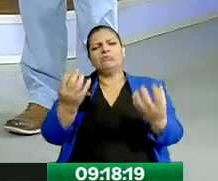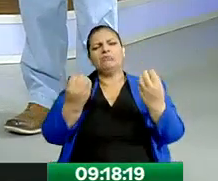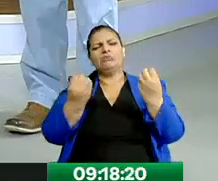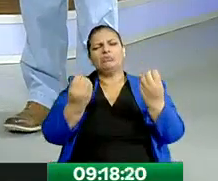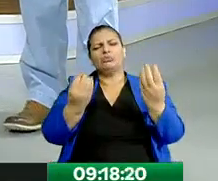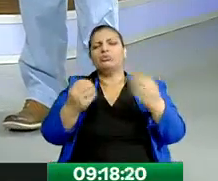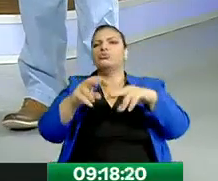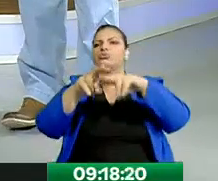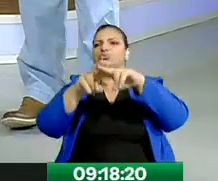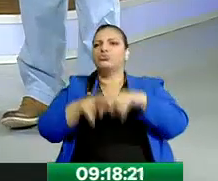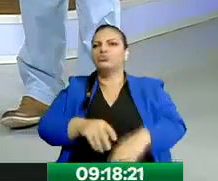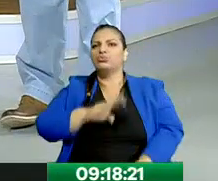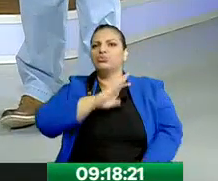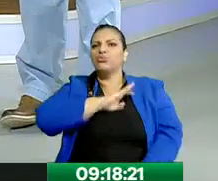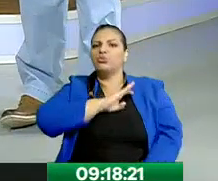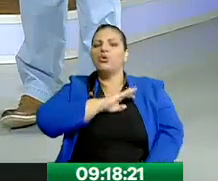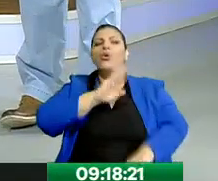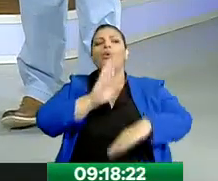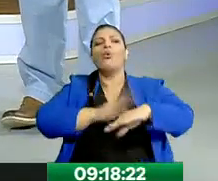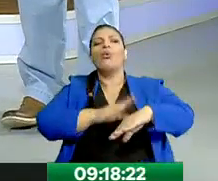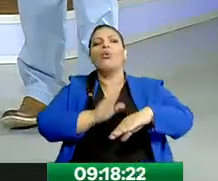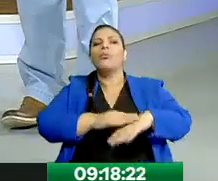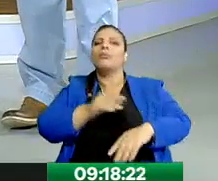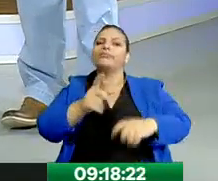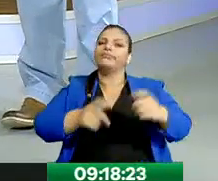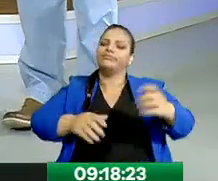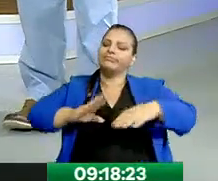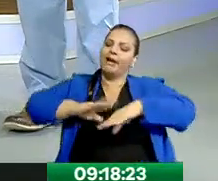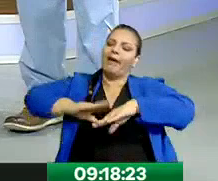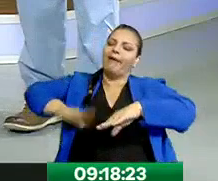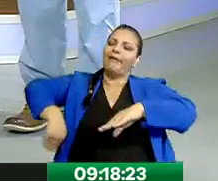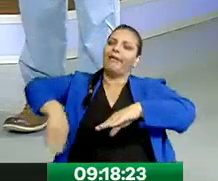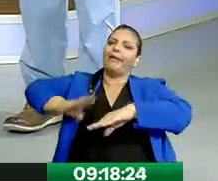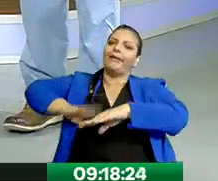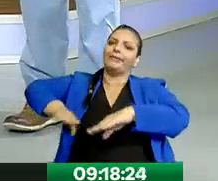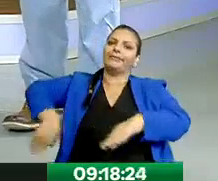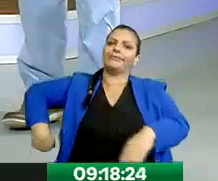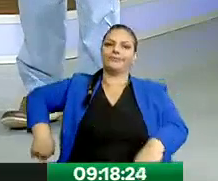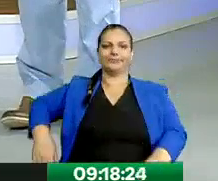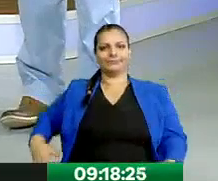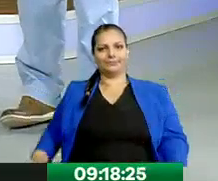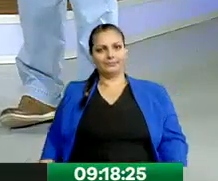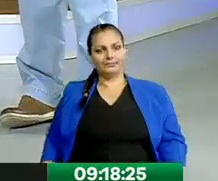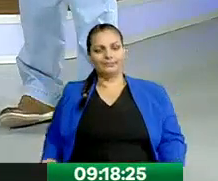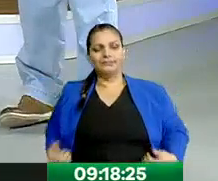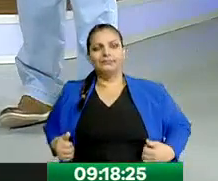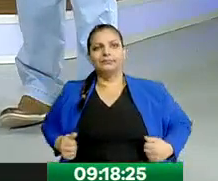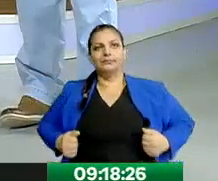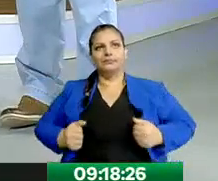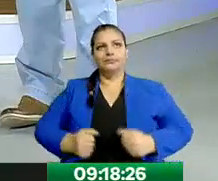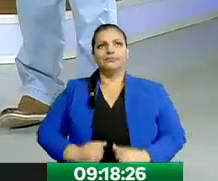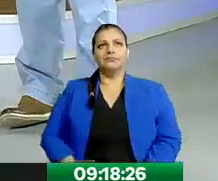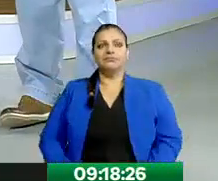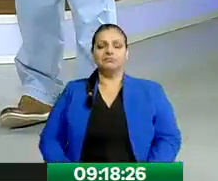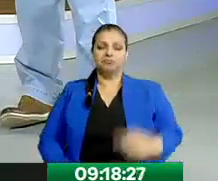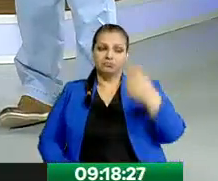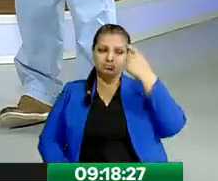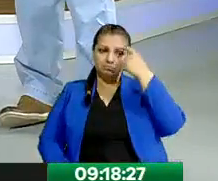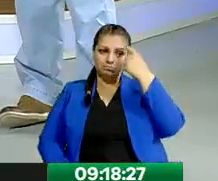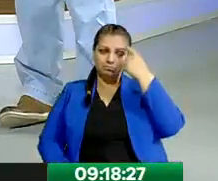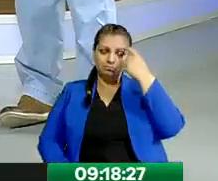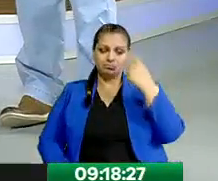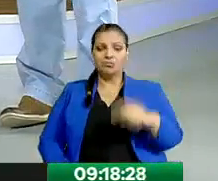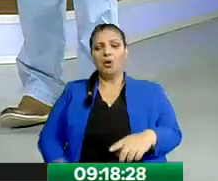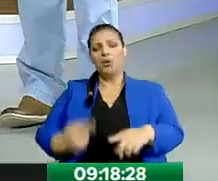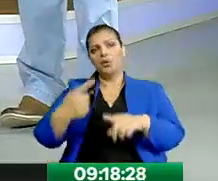Este año hemos tenido un incremento durante todos los meses, en el mes que le corresponde cada dígito. Esperamos que sea normal la